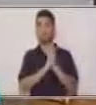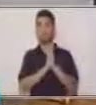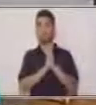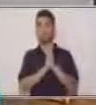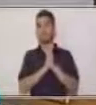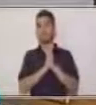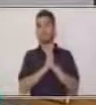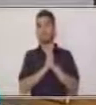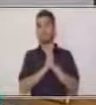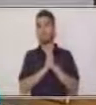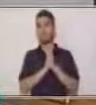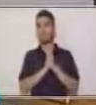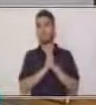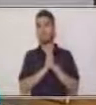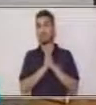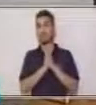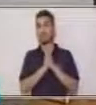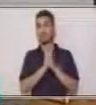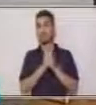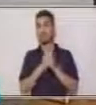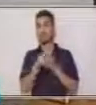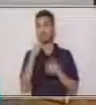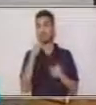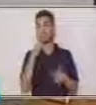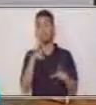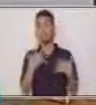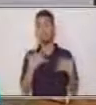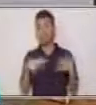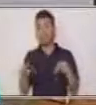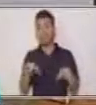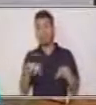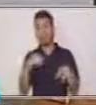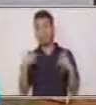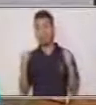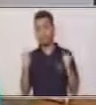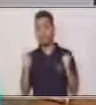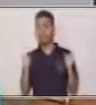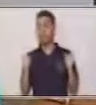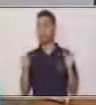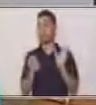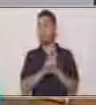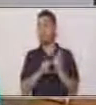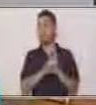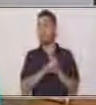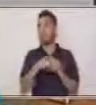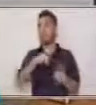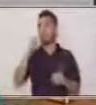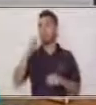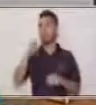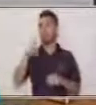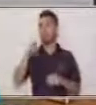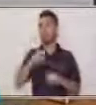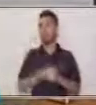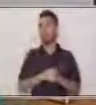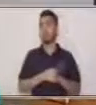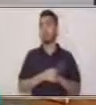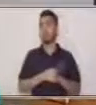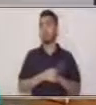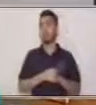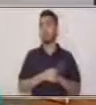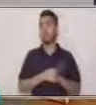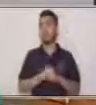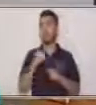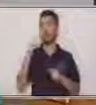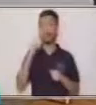favor verifiques las actividades que vamos a realizar. Por ejemplo, necesito que cuando